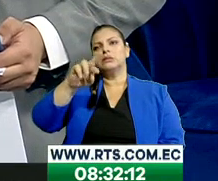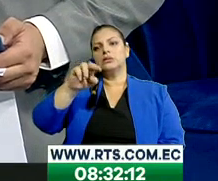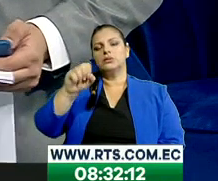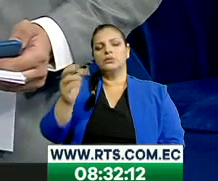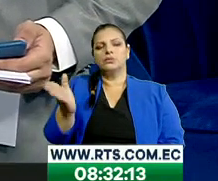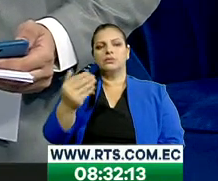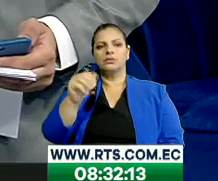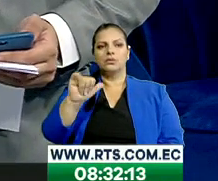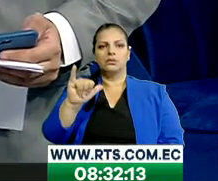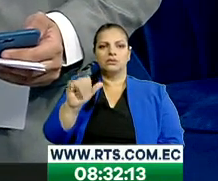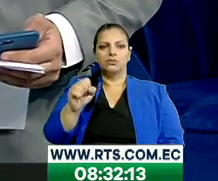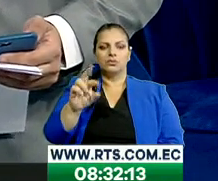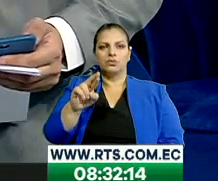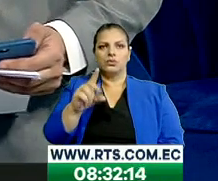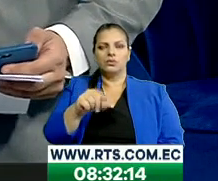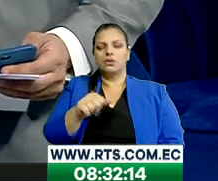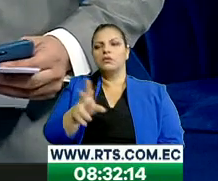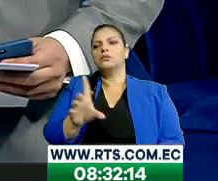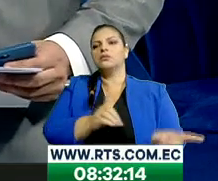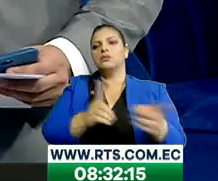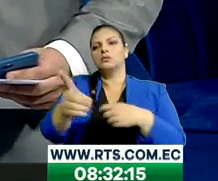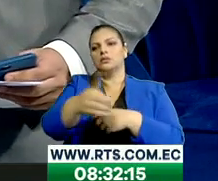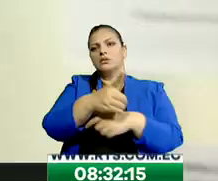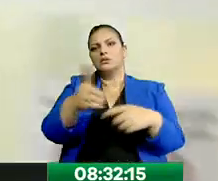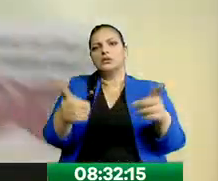de endoscopía. Veamos a continuación la nota.